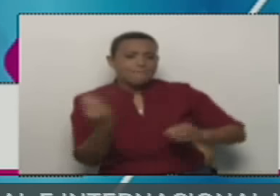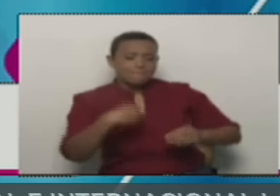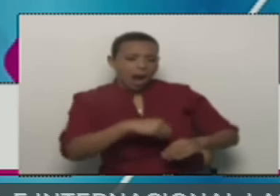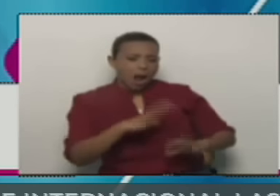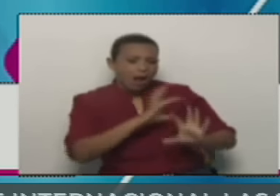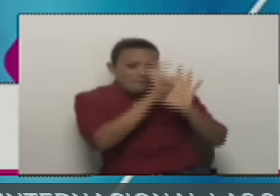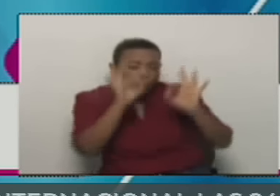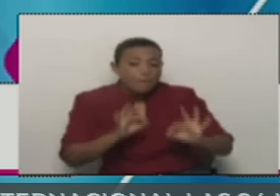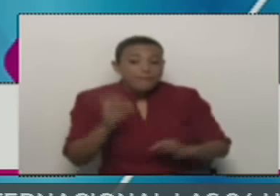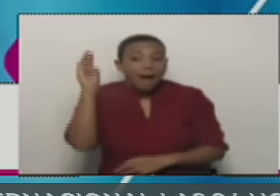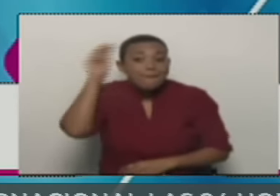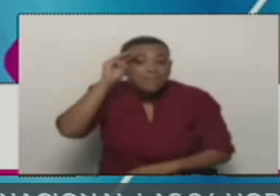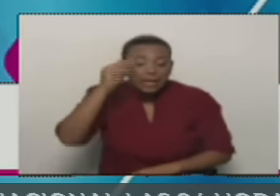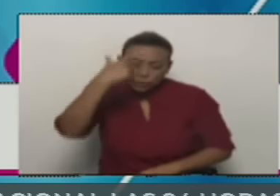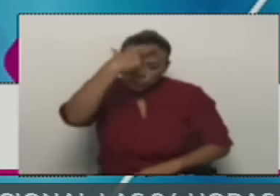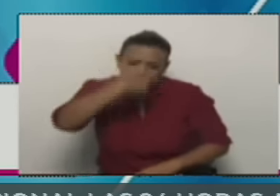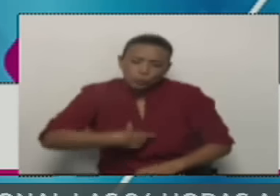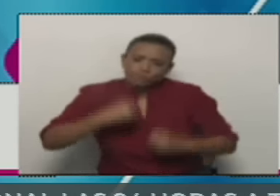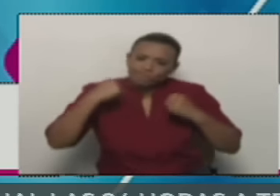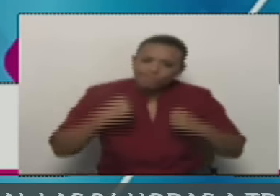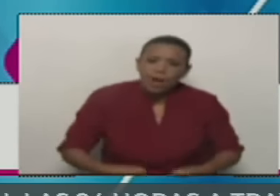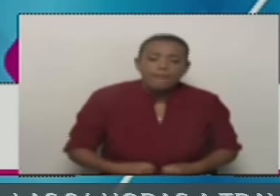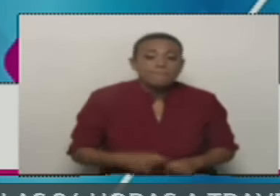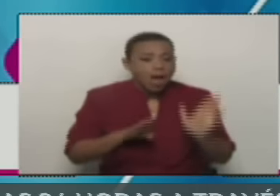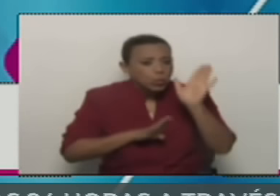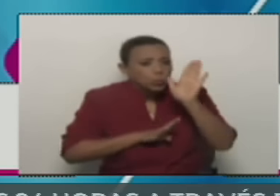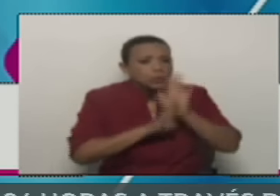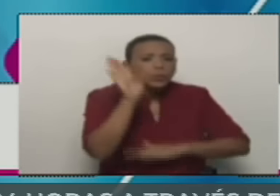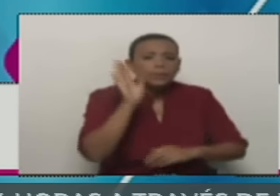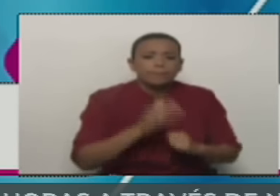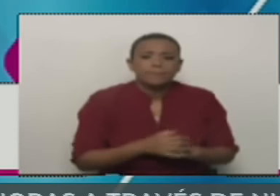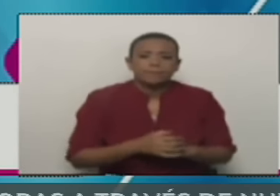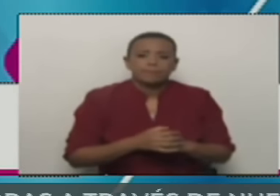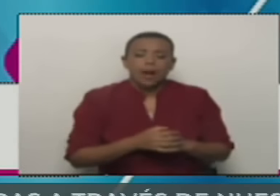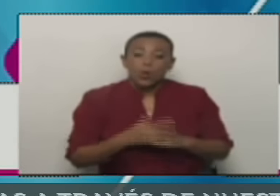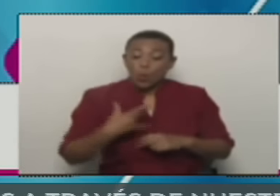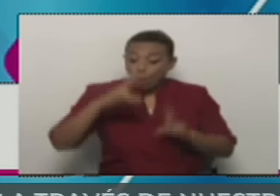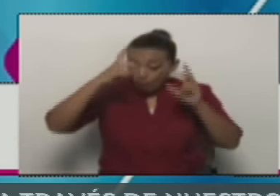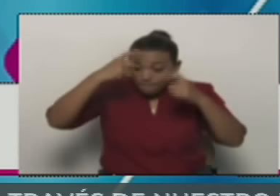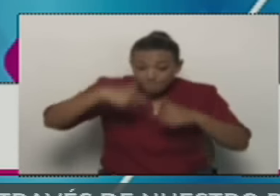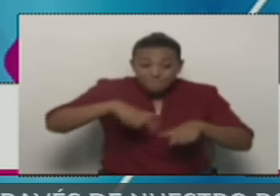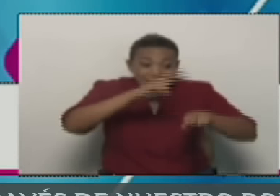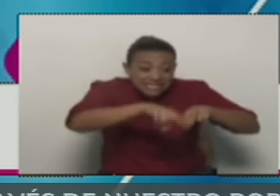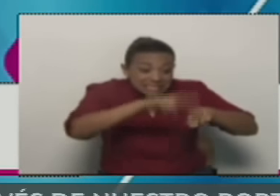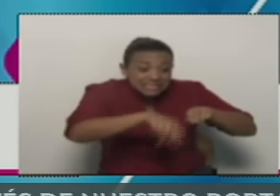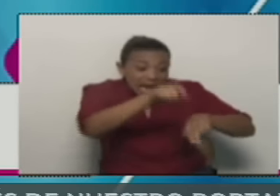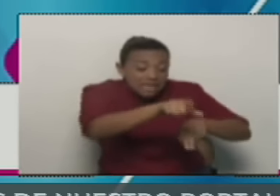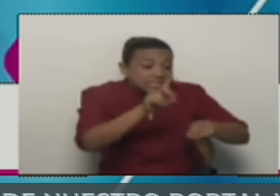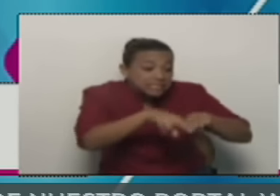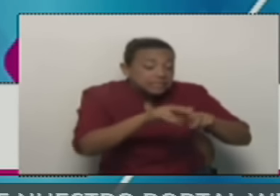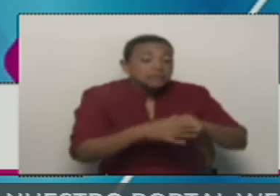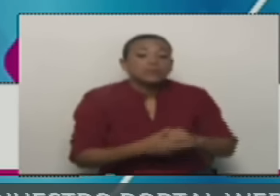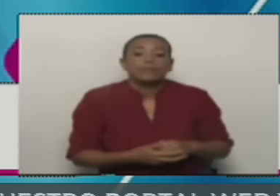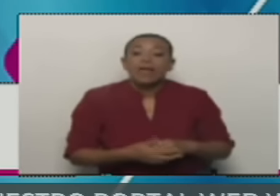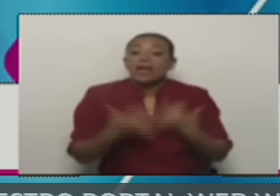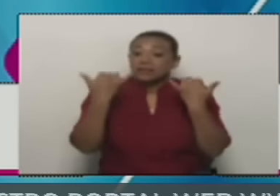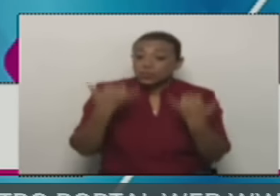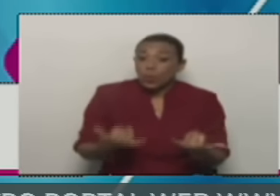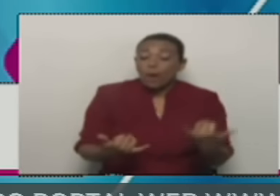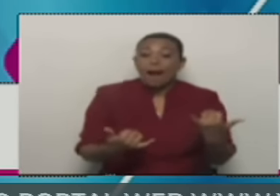nueva escuela y un nuevo maestro, para tener al hombre nuevo, a la mujer nueva. Ya llegaron incluso, presidente, los